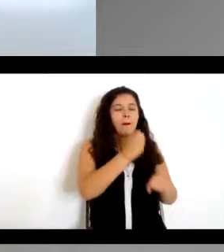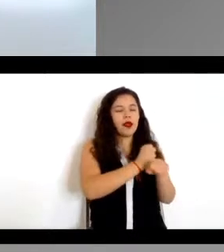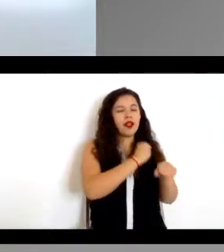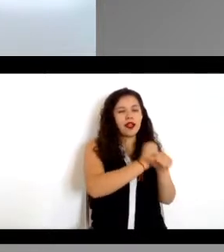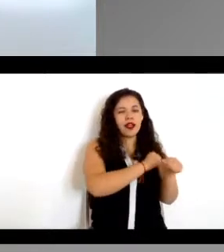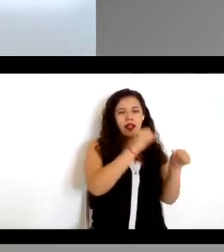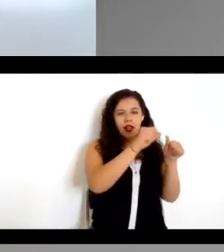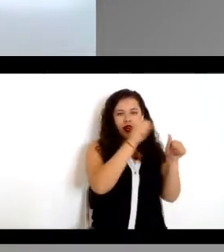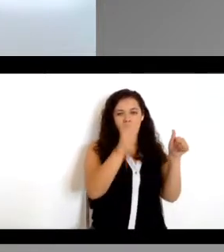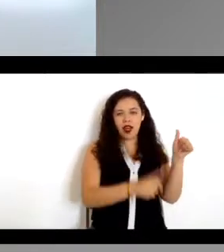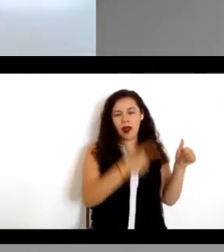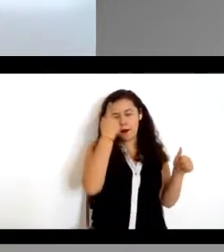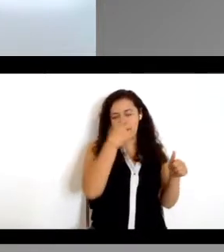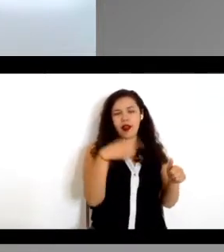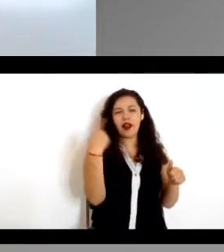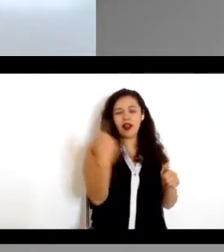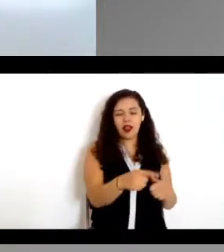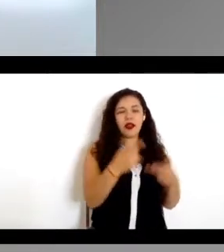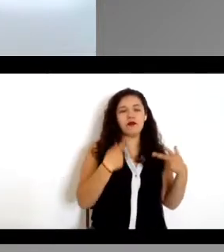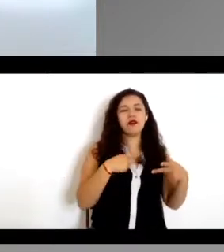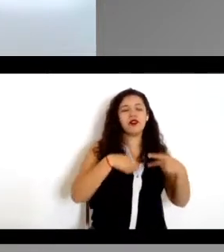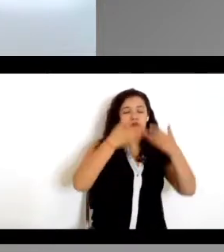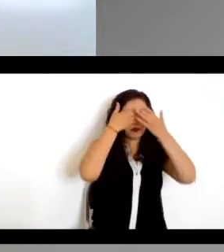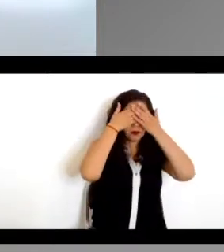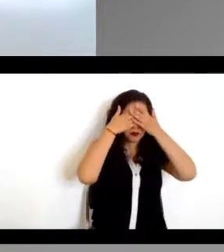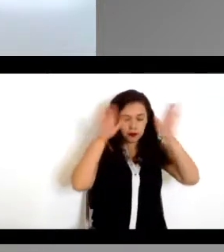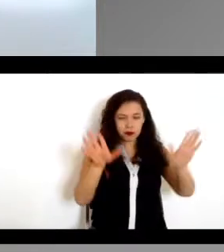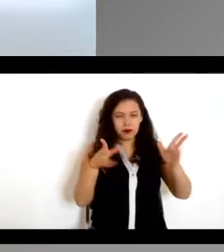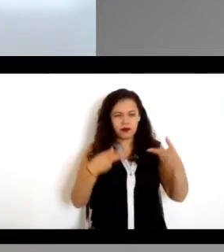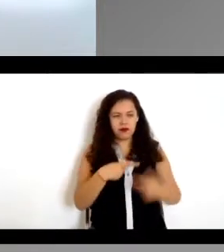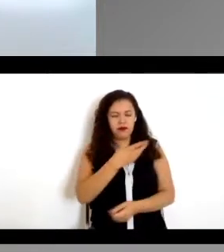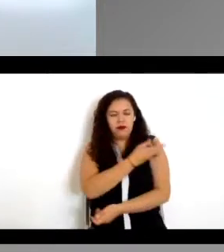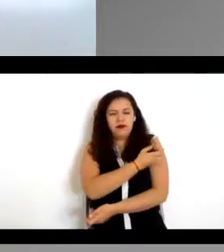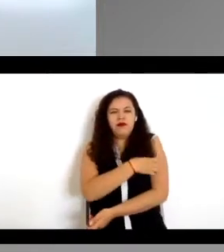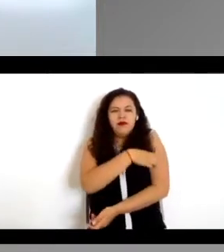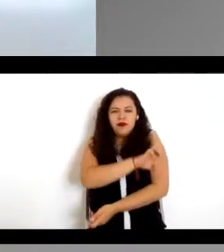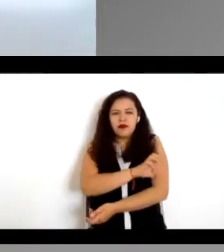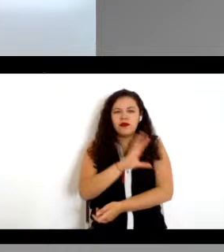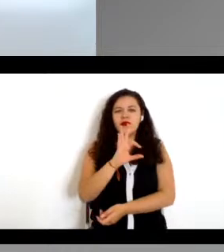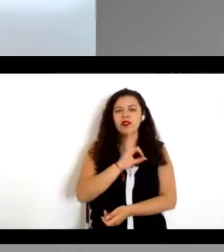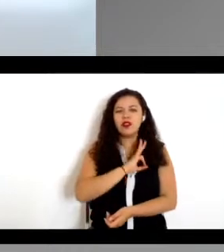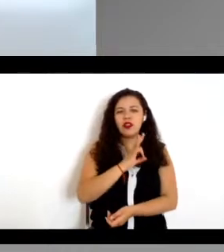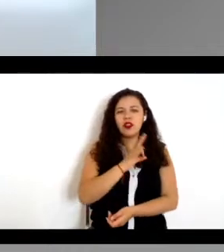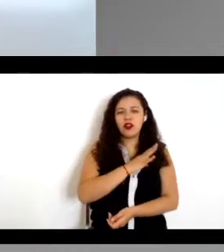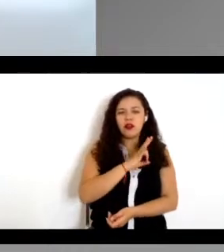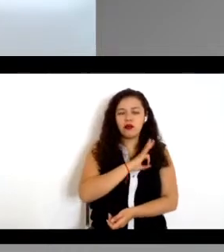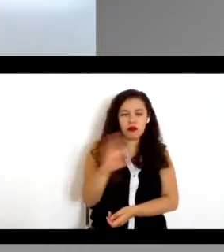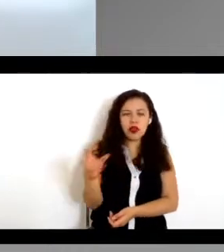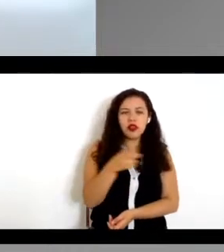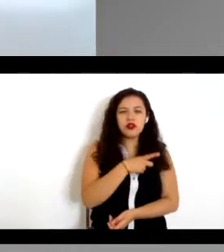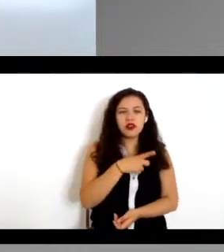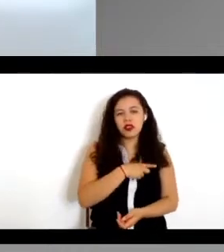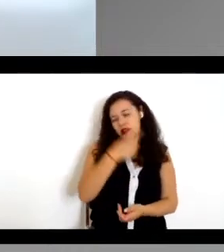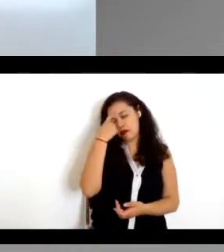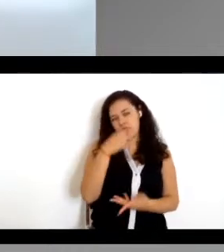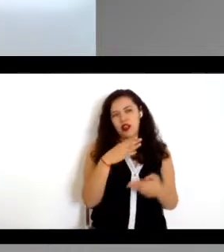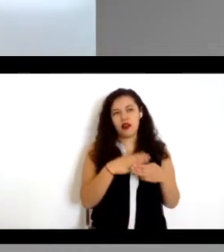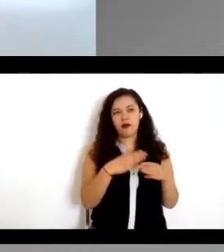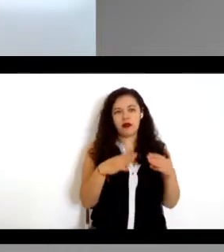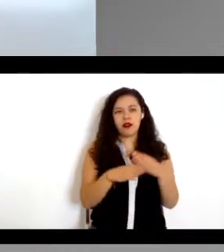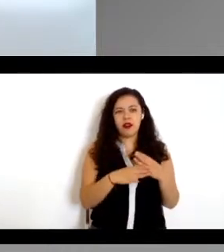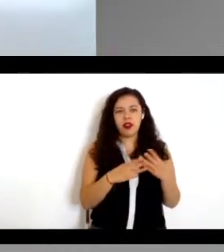fin de fomentar la conciencia y el empoderamiento de los participantes, buscando generar materiales que